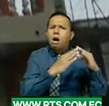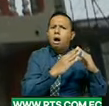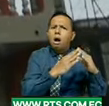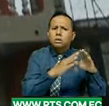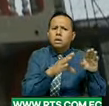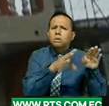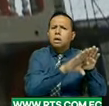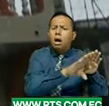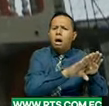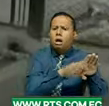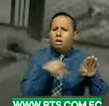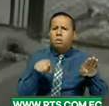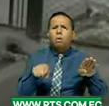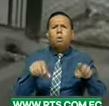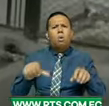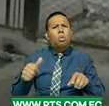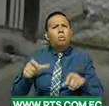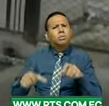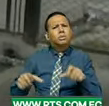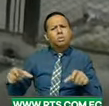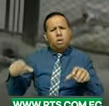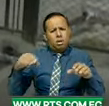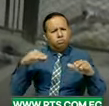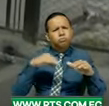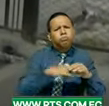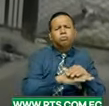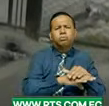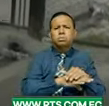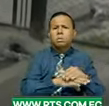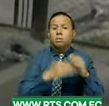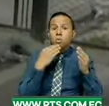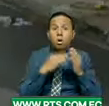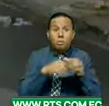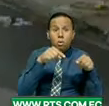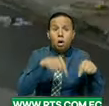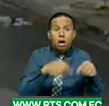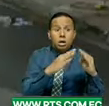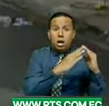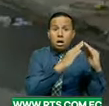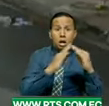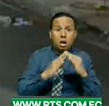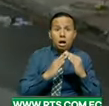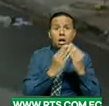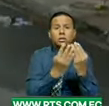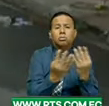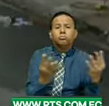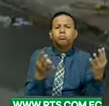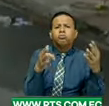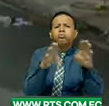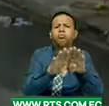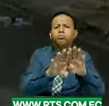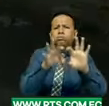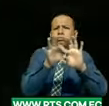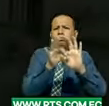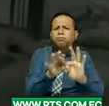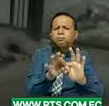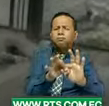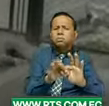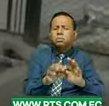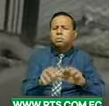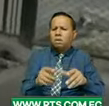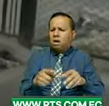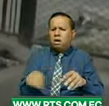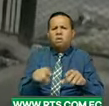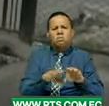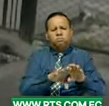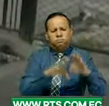de que la peatonal cuenta con rejas de seguridad a la cual solo pueden ingresar sus habitantes. Estos